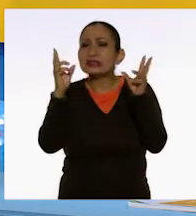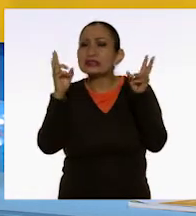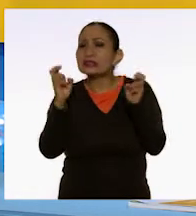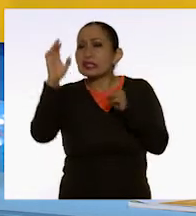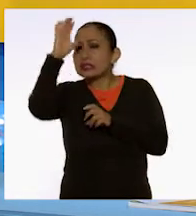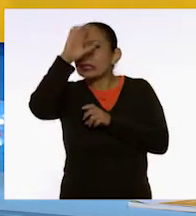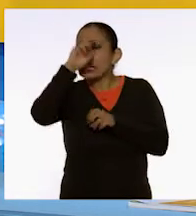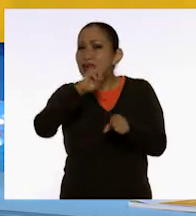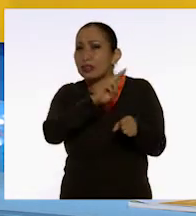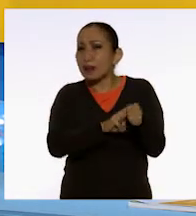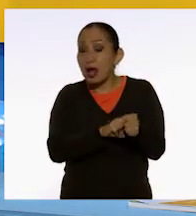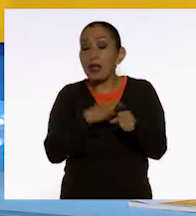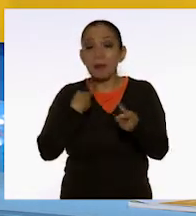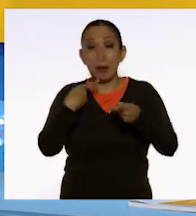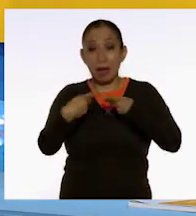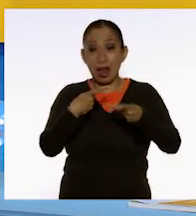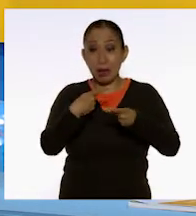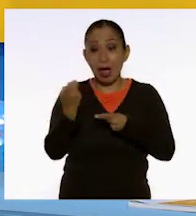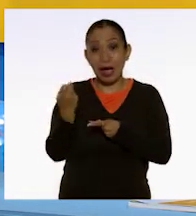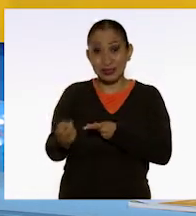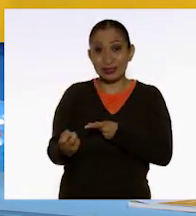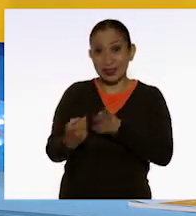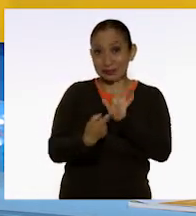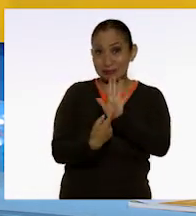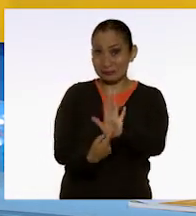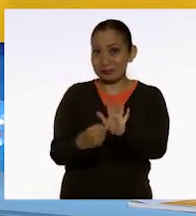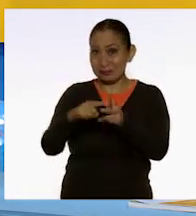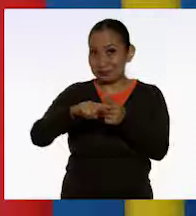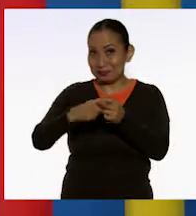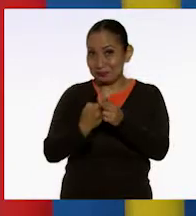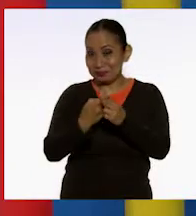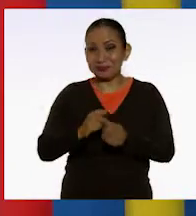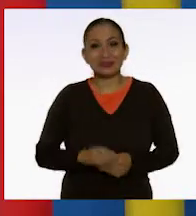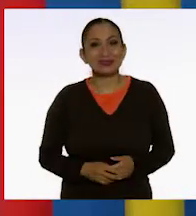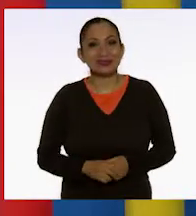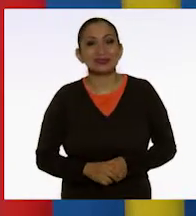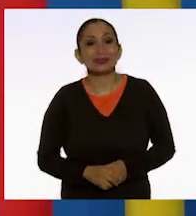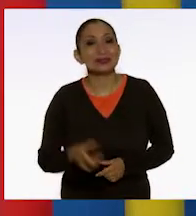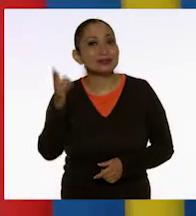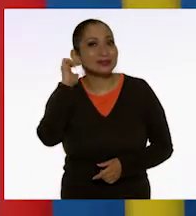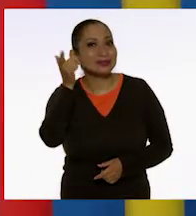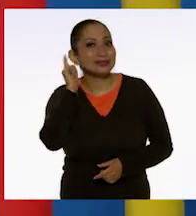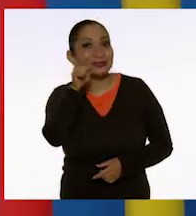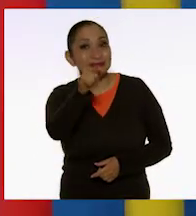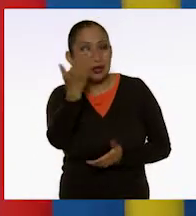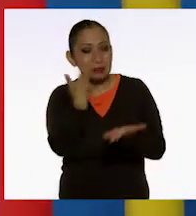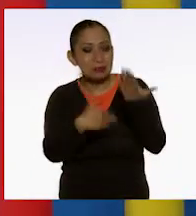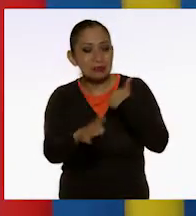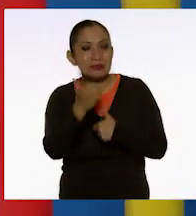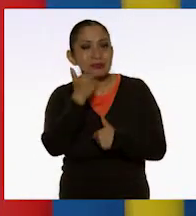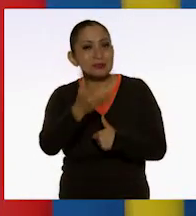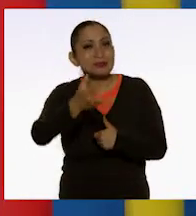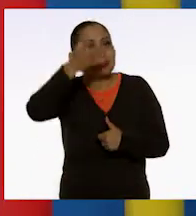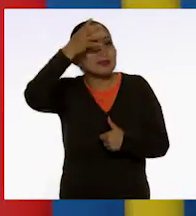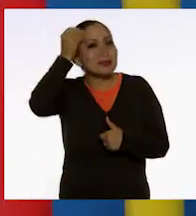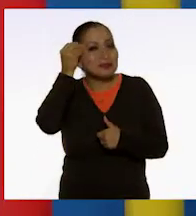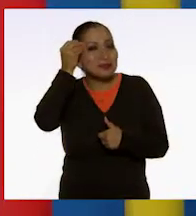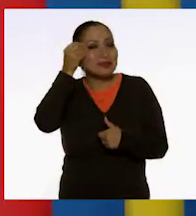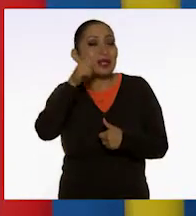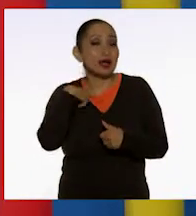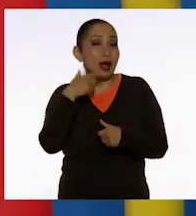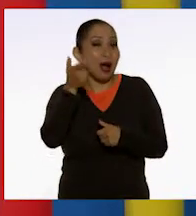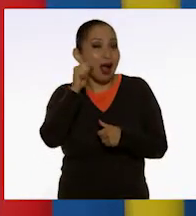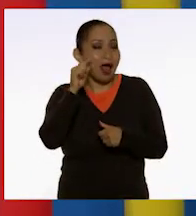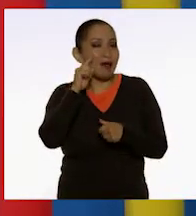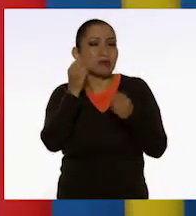y para ello hemos preparado este programa inicial. Deseamos tengan éxito en su aprendizaje y